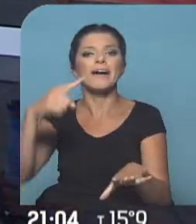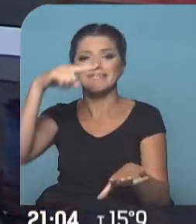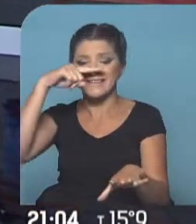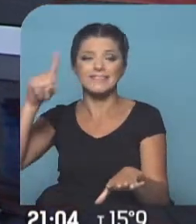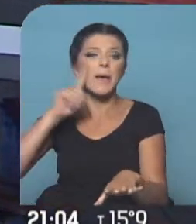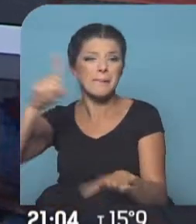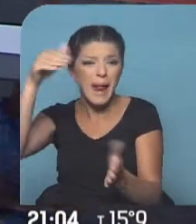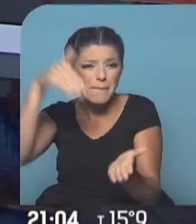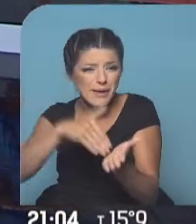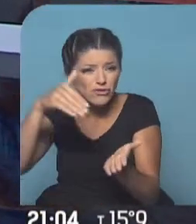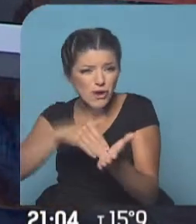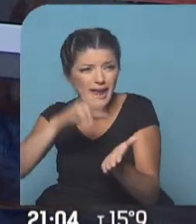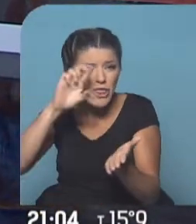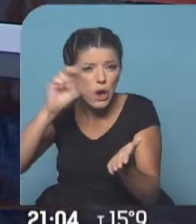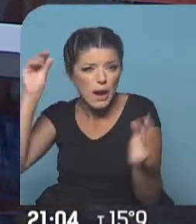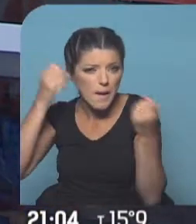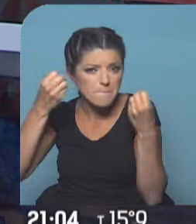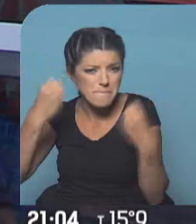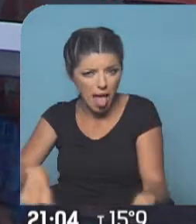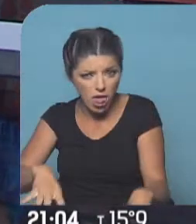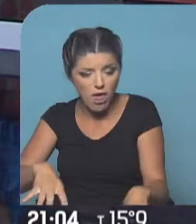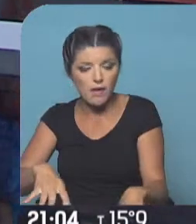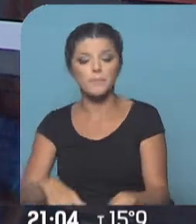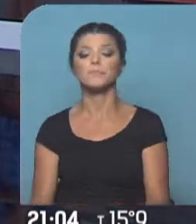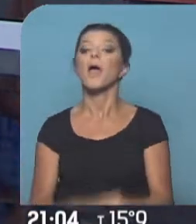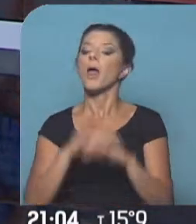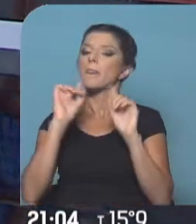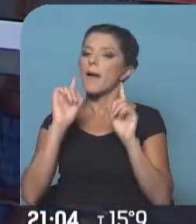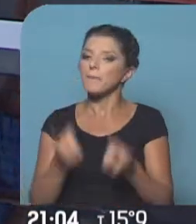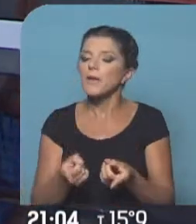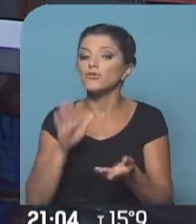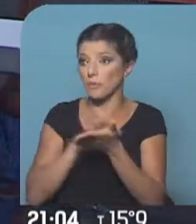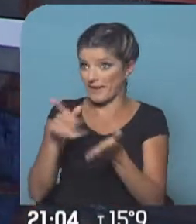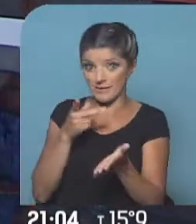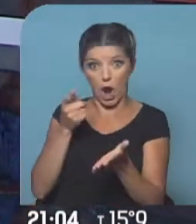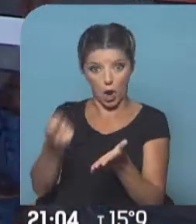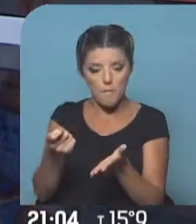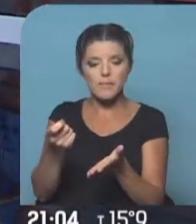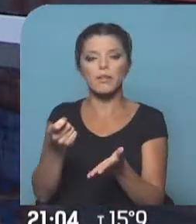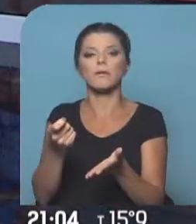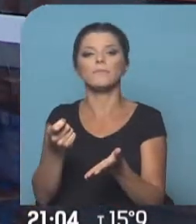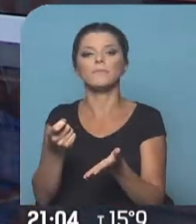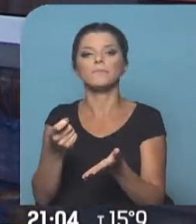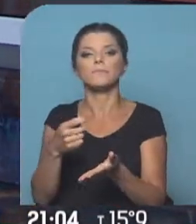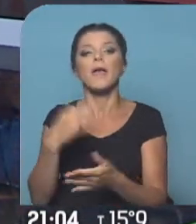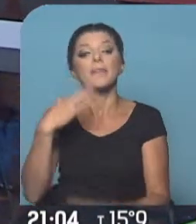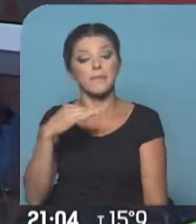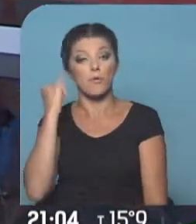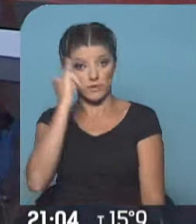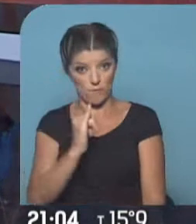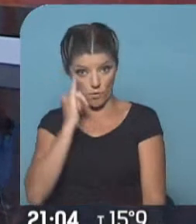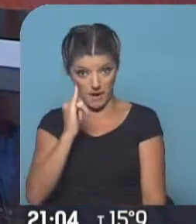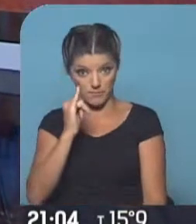7.000 millones de dólares. Y además, en esta supuesta irregularidades de compra de gas natural licuado, hay que decir que son 25